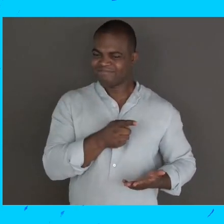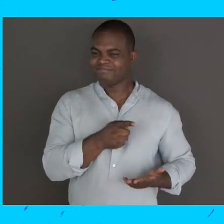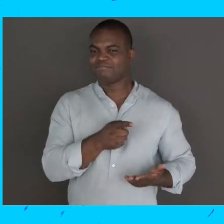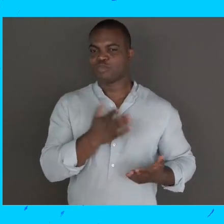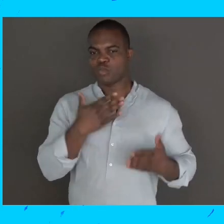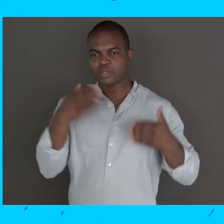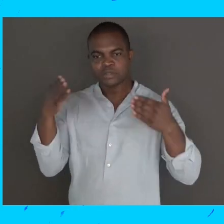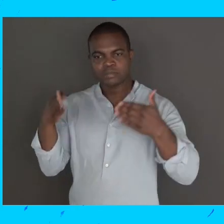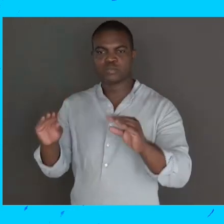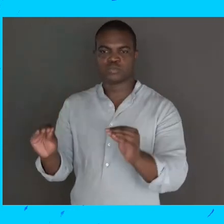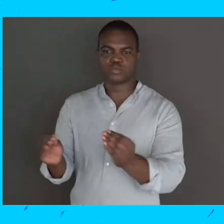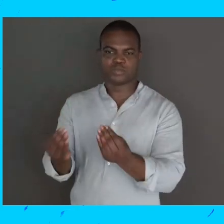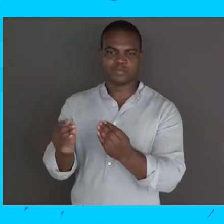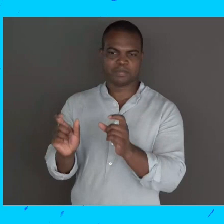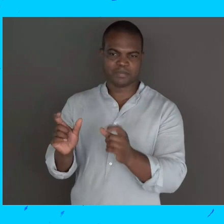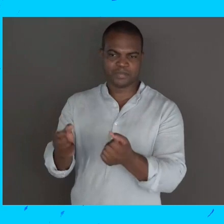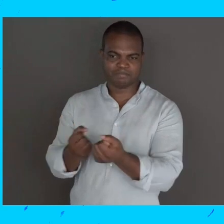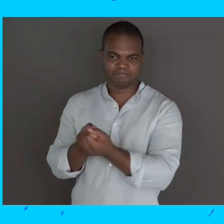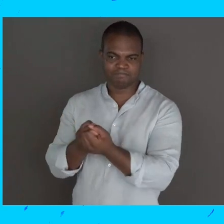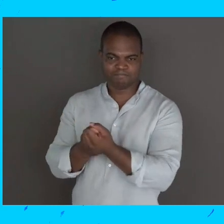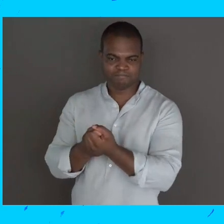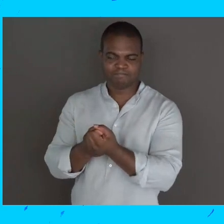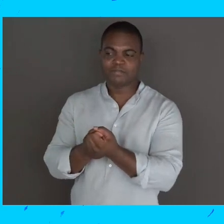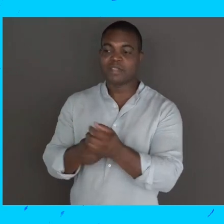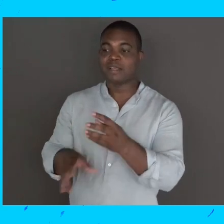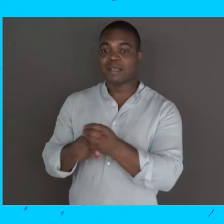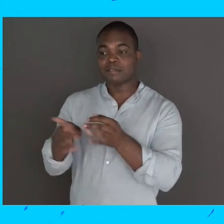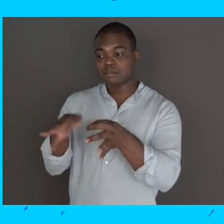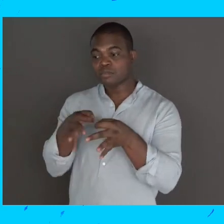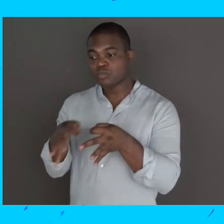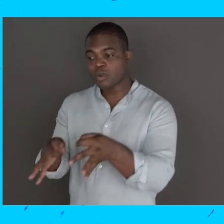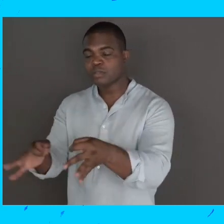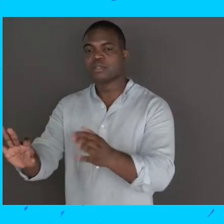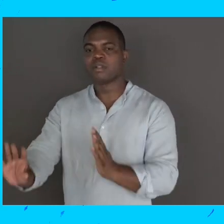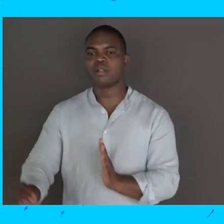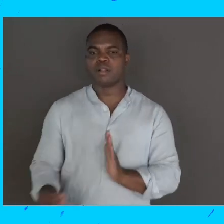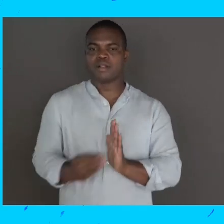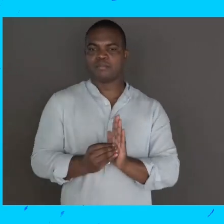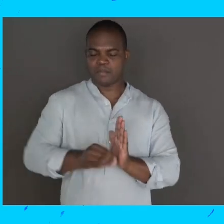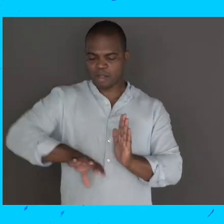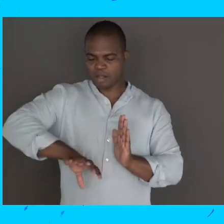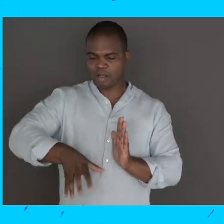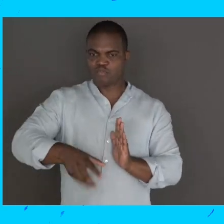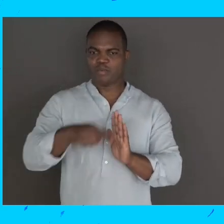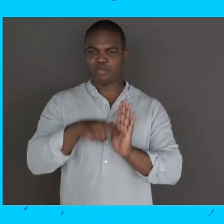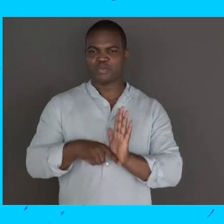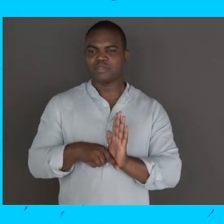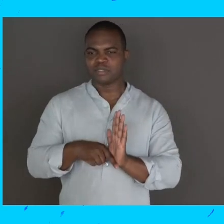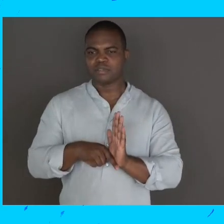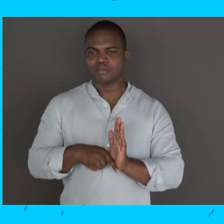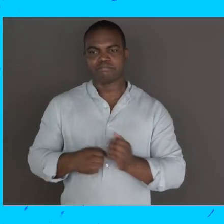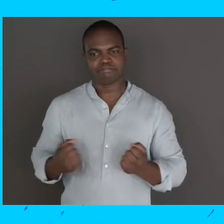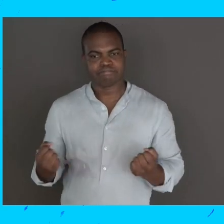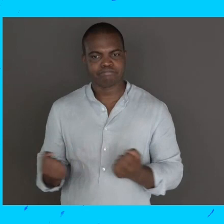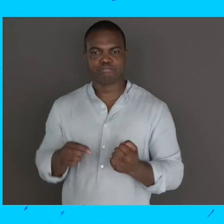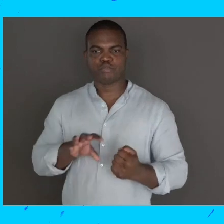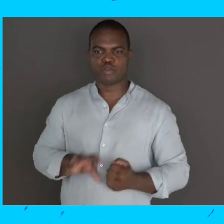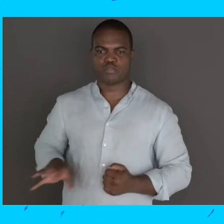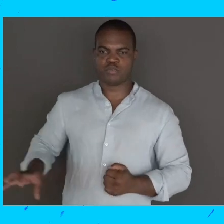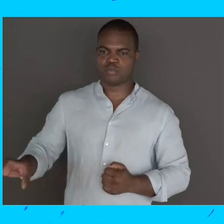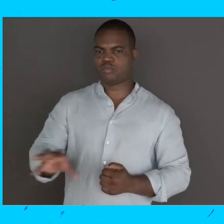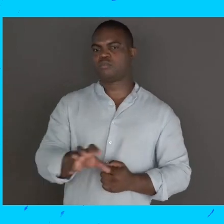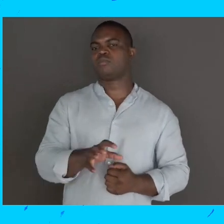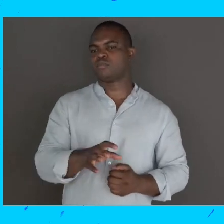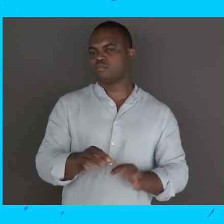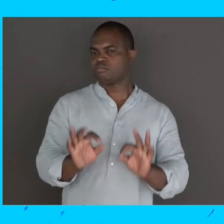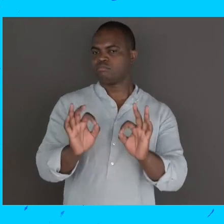con la estrategia continental para la educación, salud y bienestar para Zambia y para todos